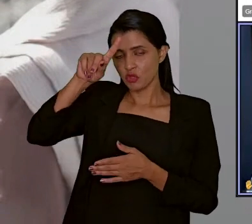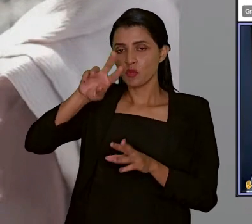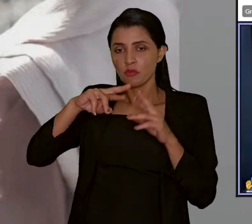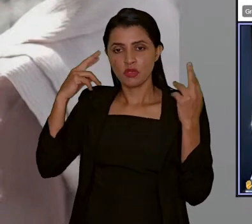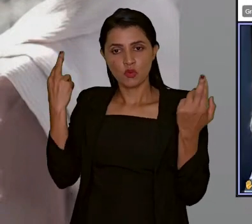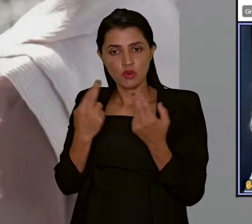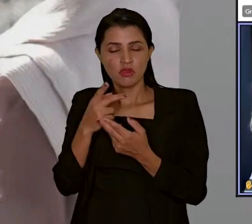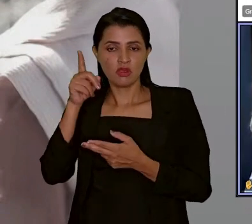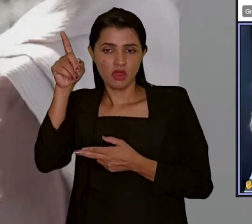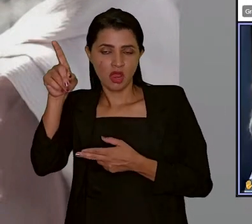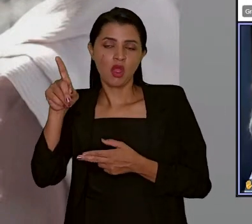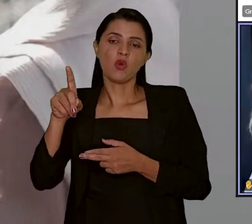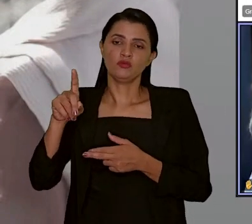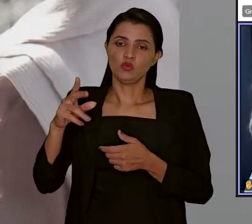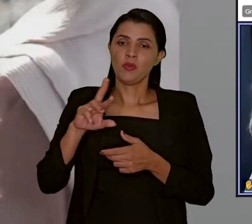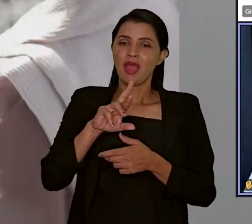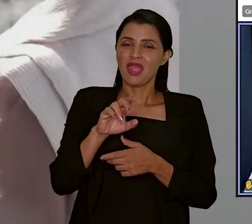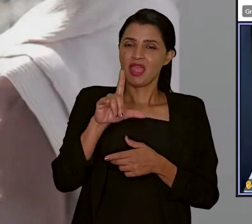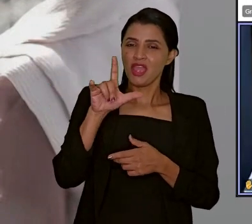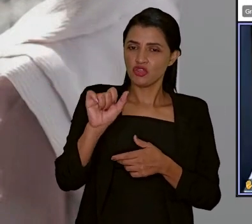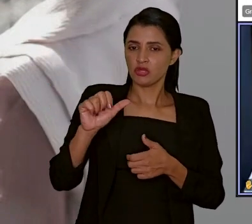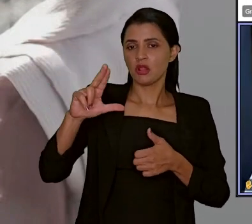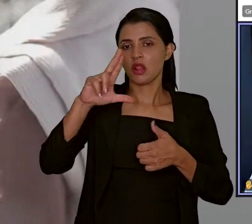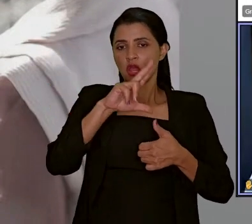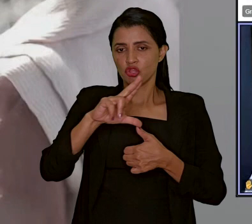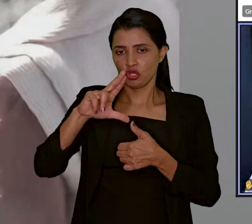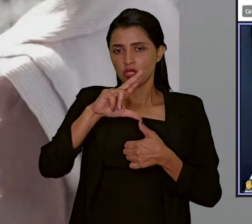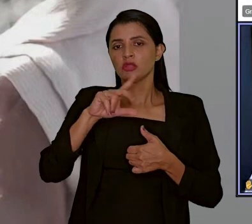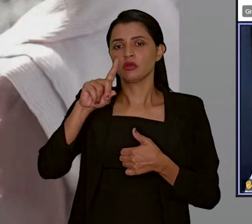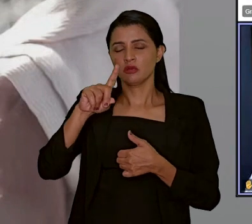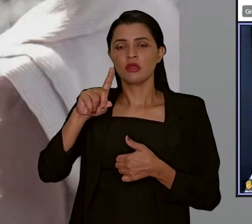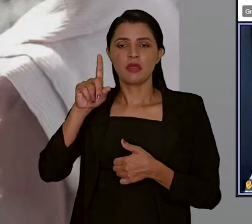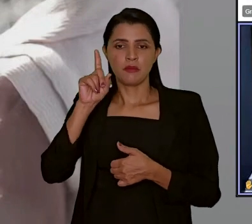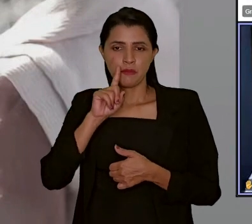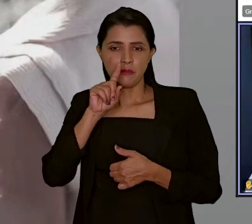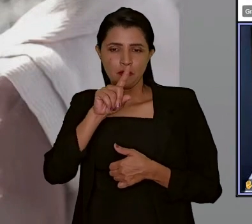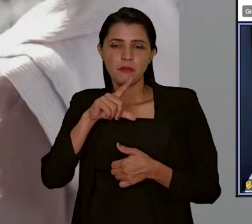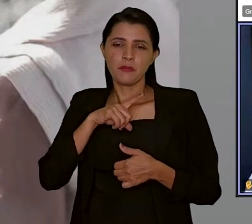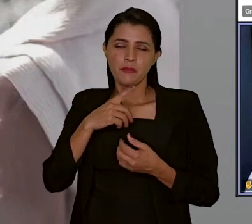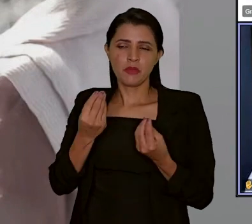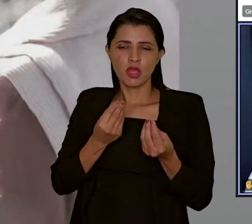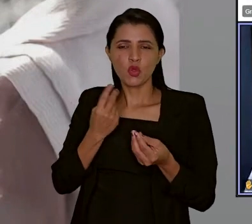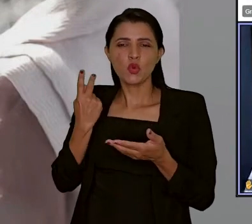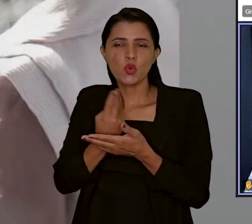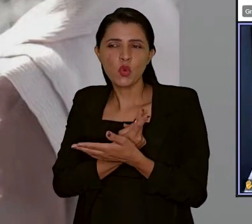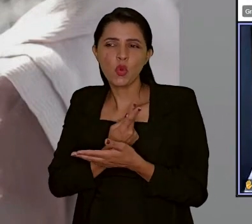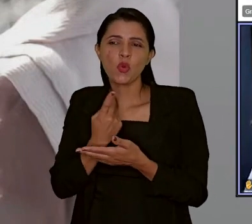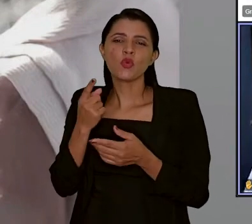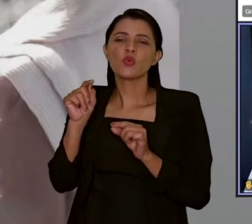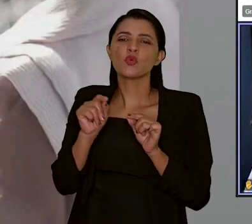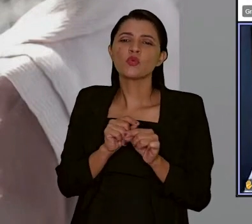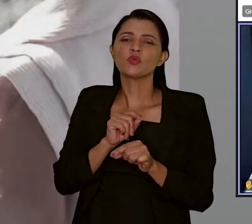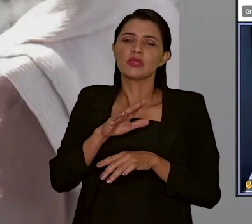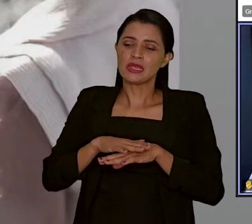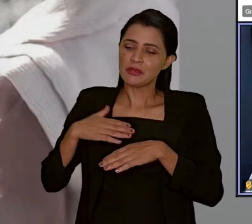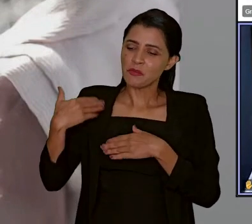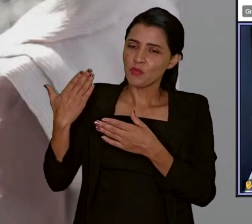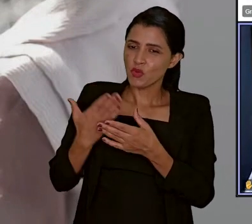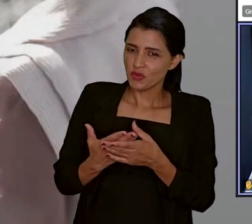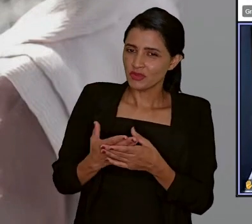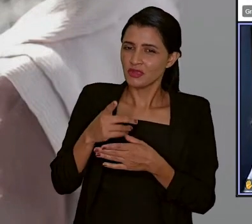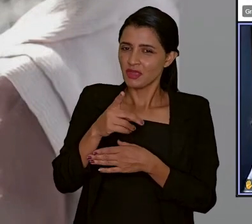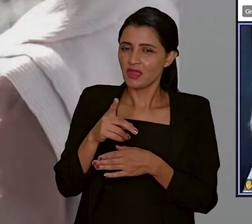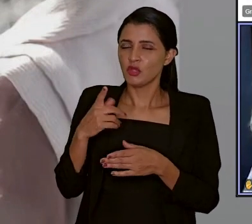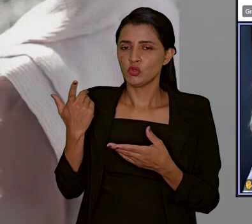red latinoamericana, y decía, bueno, ¿qué haces cuando tú ves que el proceso no lo están